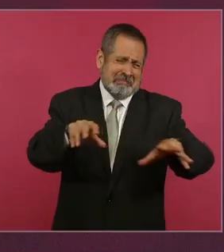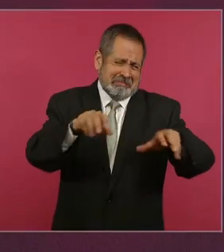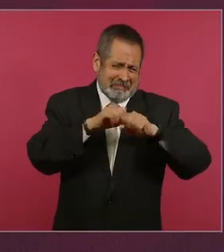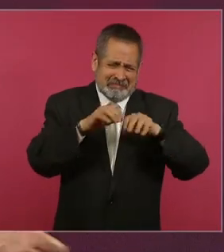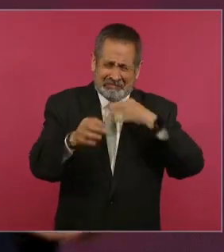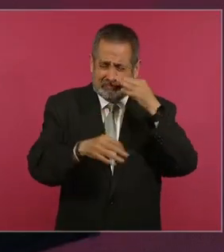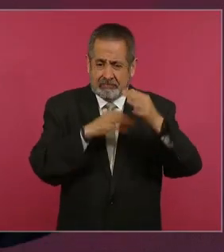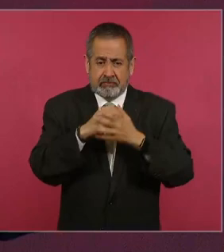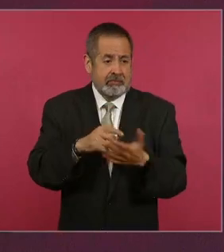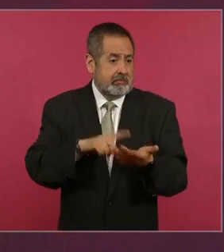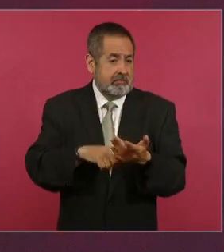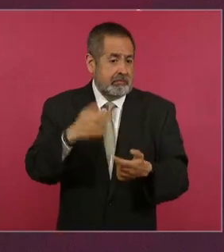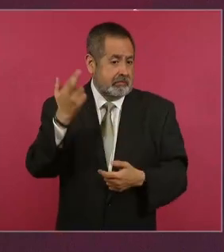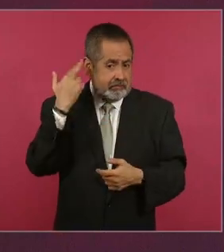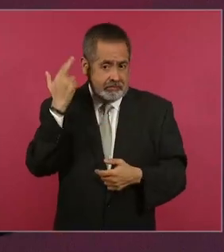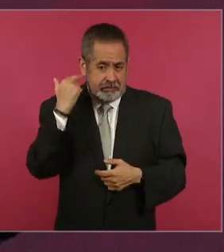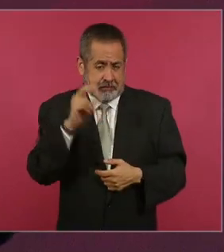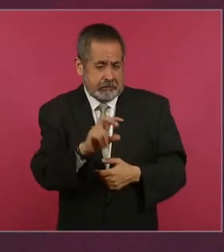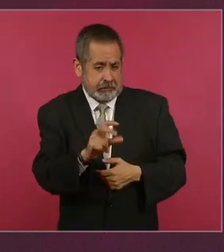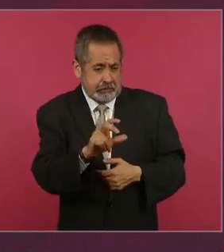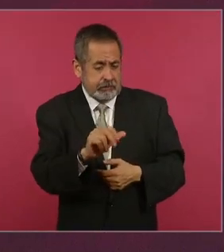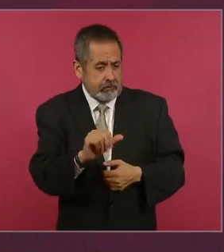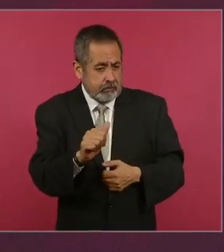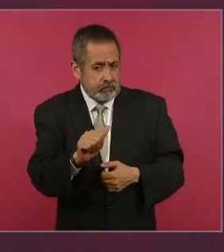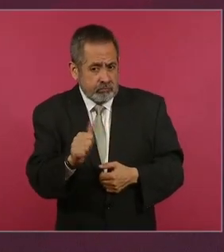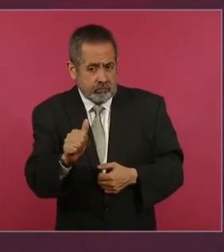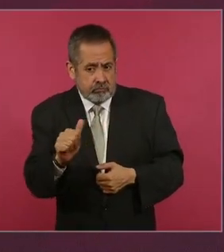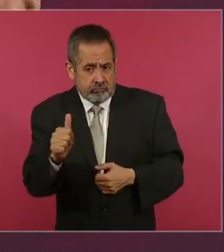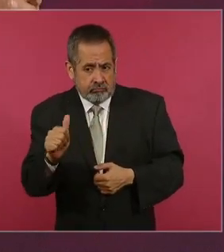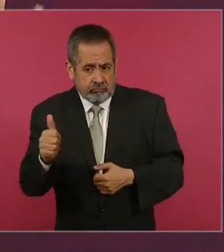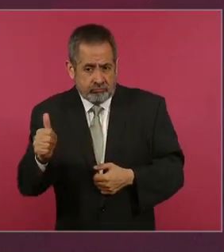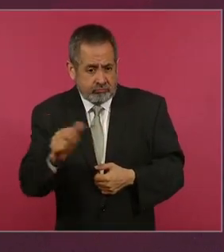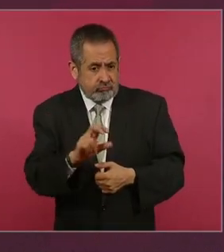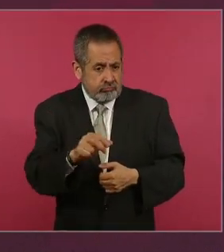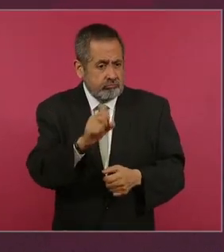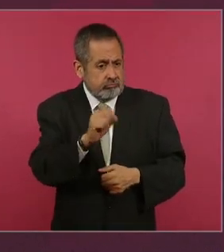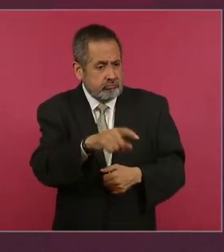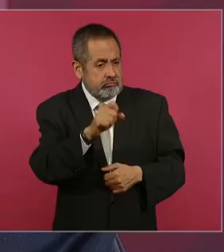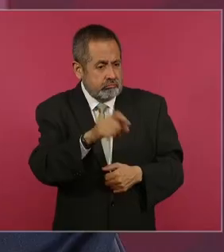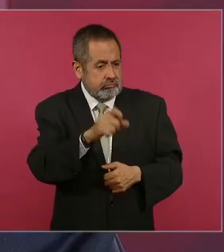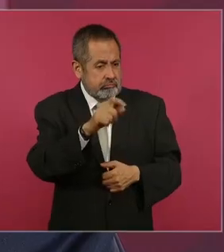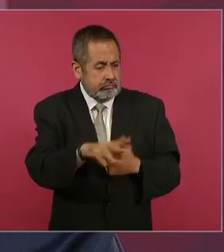Pongan la radio y se van a dar cuenta. Vean la televisión,